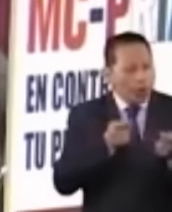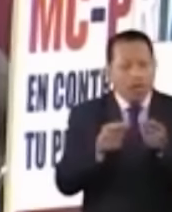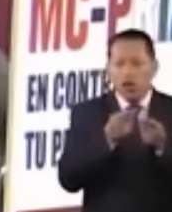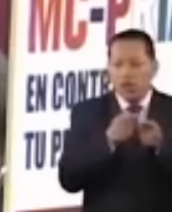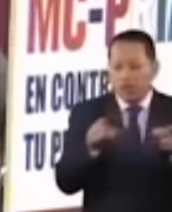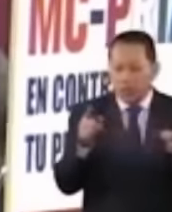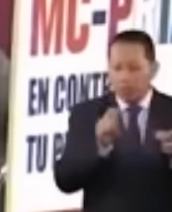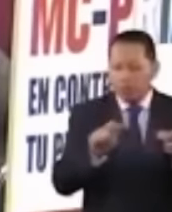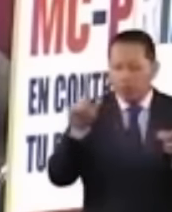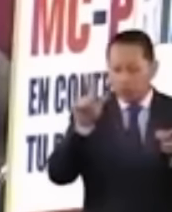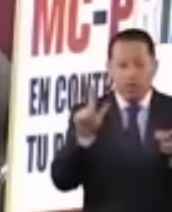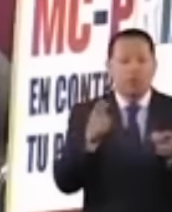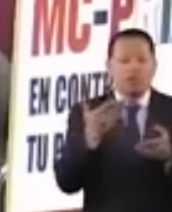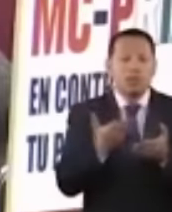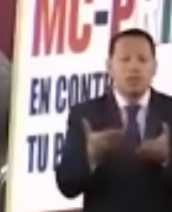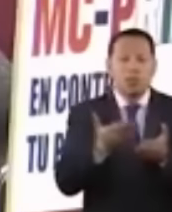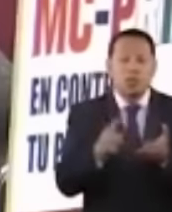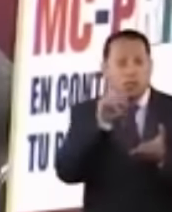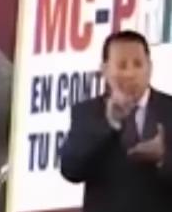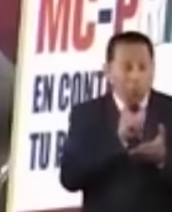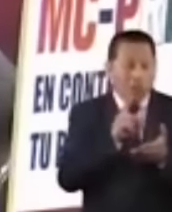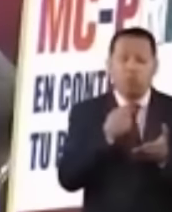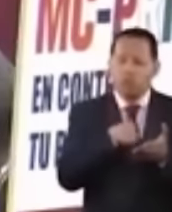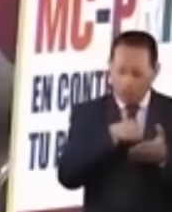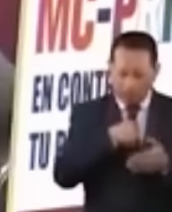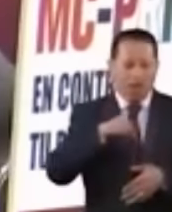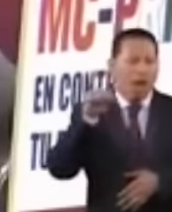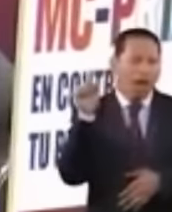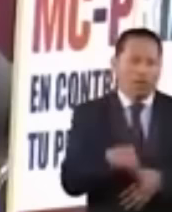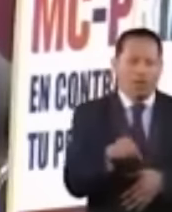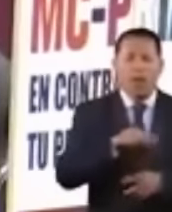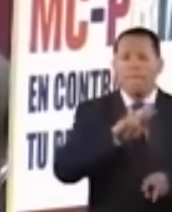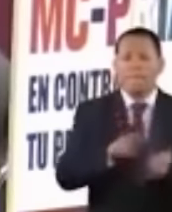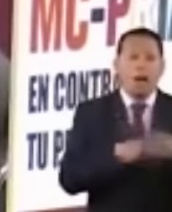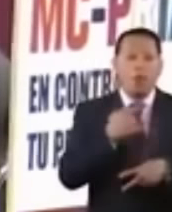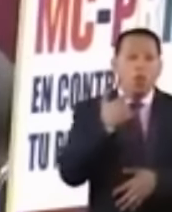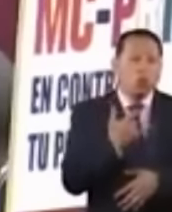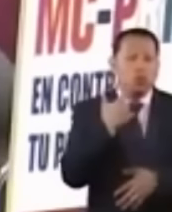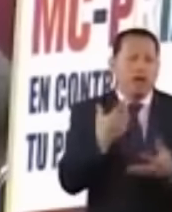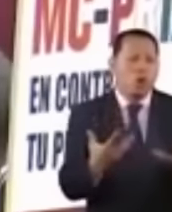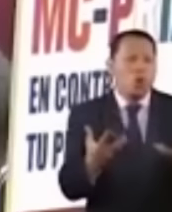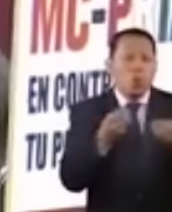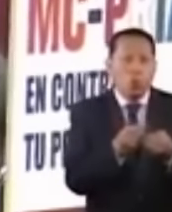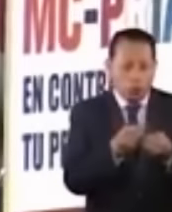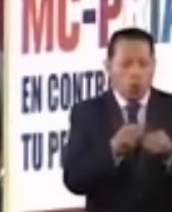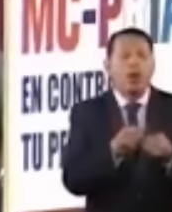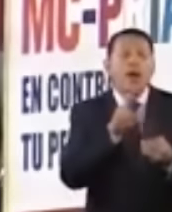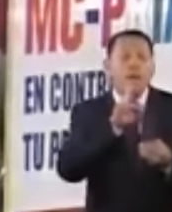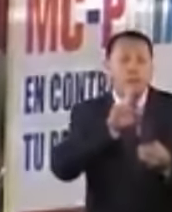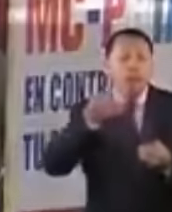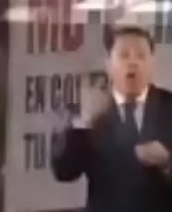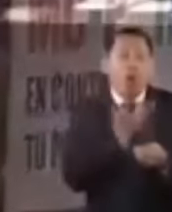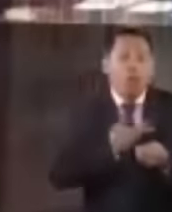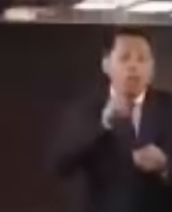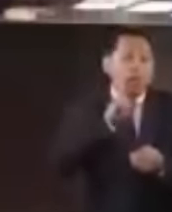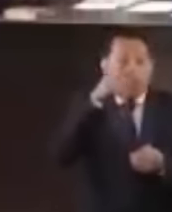desarrollándose profesionalmente. Hoy las mujeres estamos aquí y vamos a luchar al lado de la mejor presidenta de México para hacer realidad